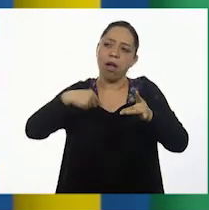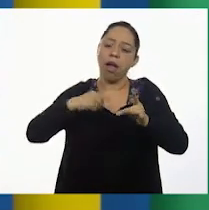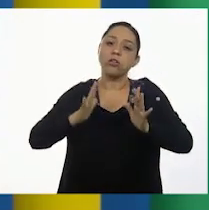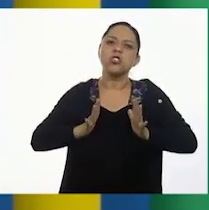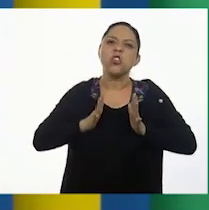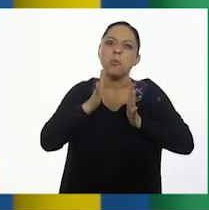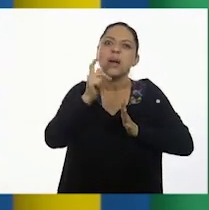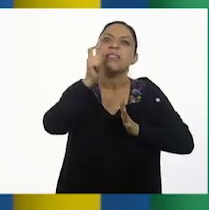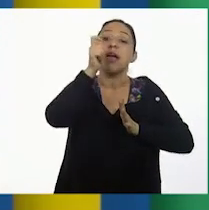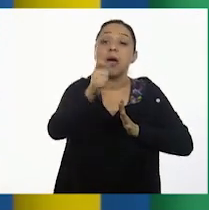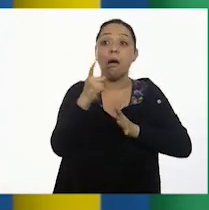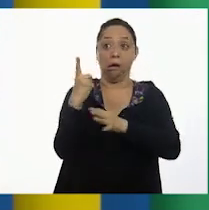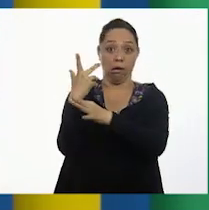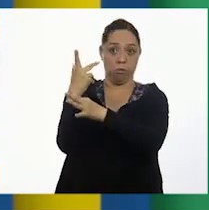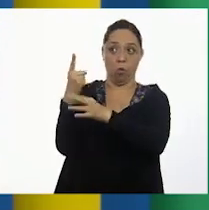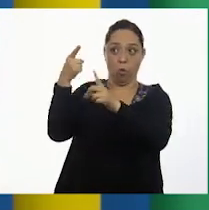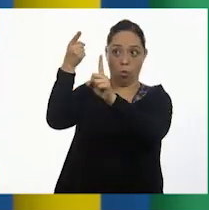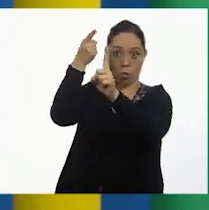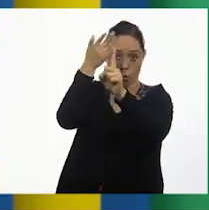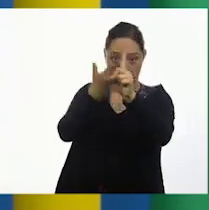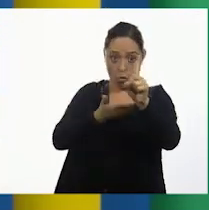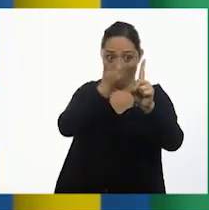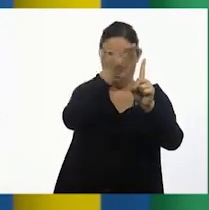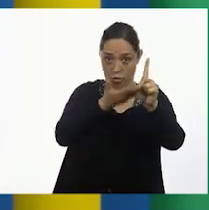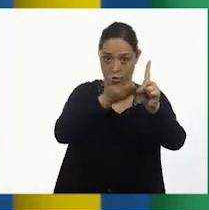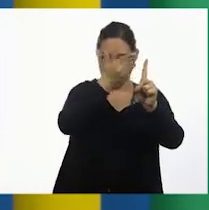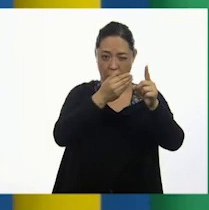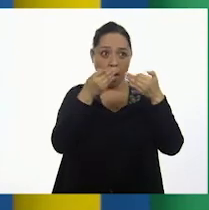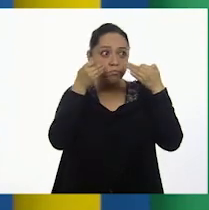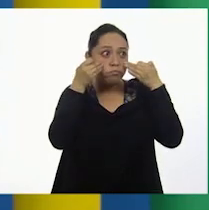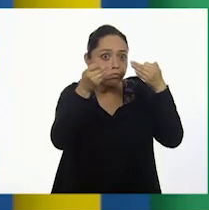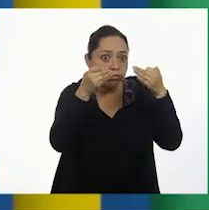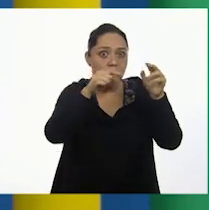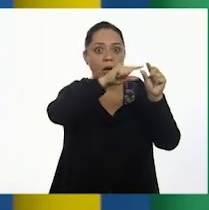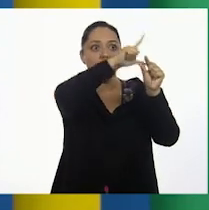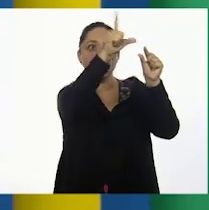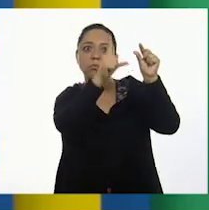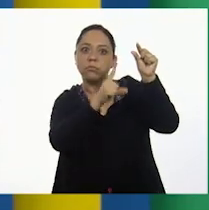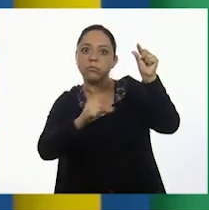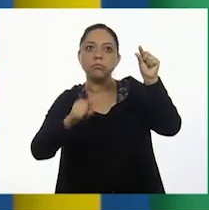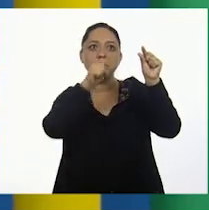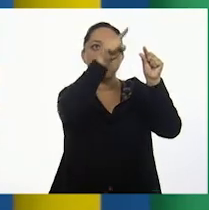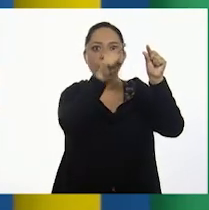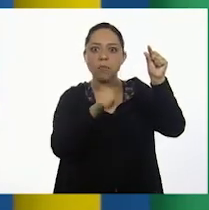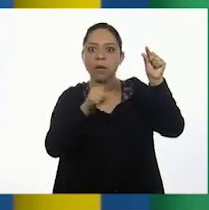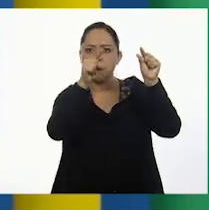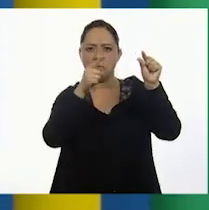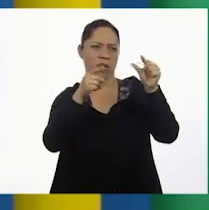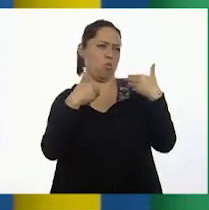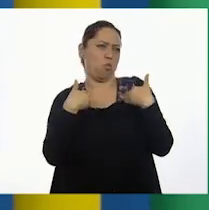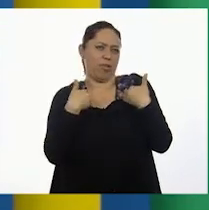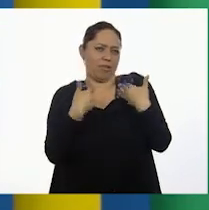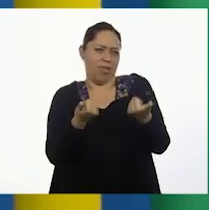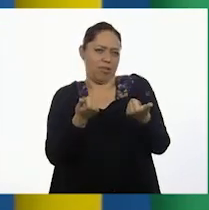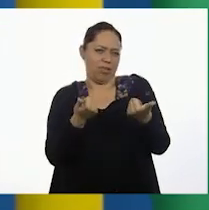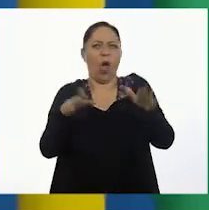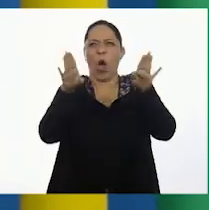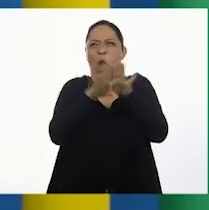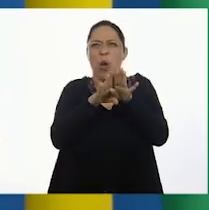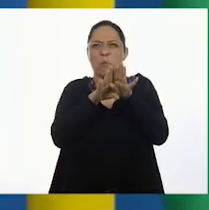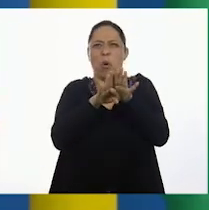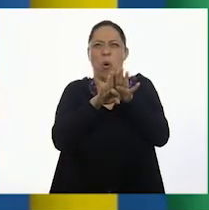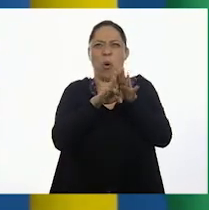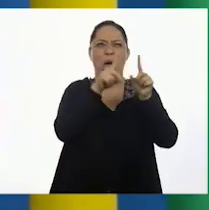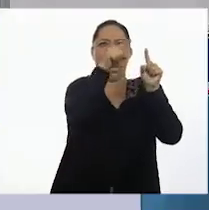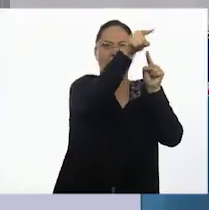es que según este personaje se aparece en distintos lugares del país. Eso pues no lo entiendo, ¿cómo puede haber varias Lloronas al